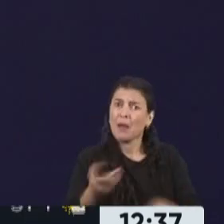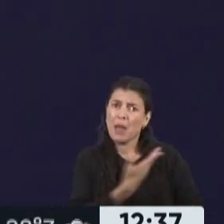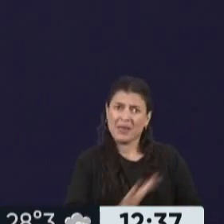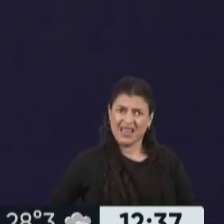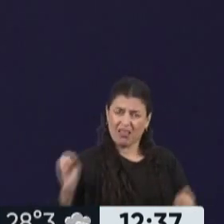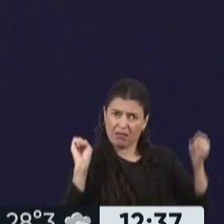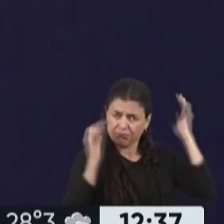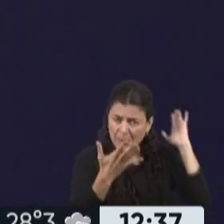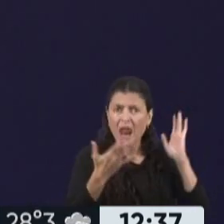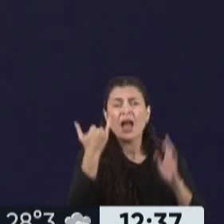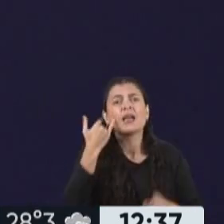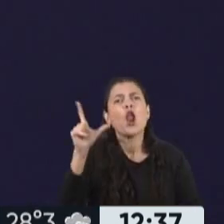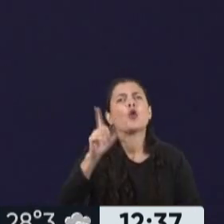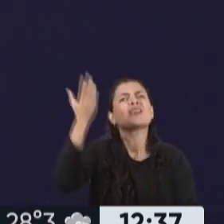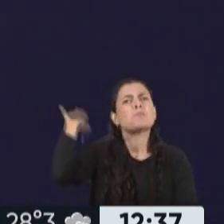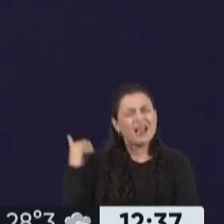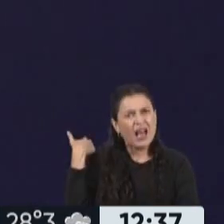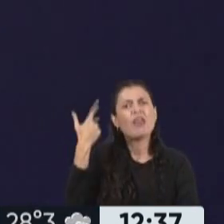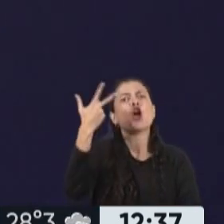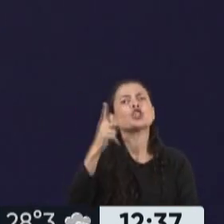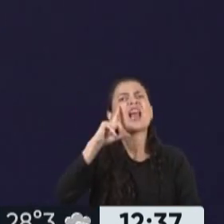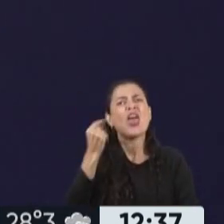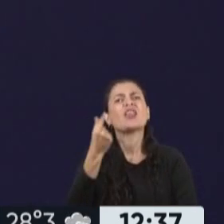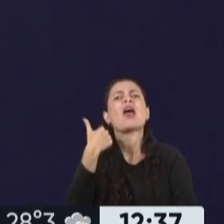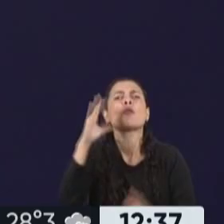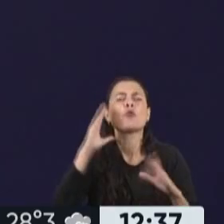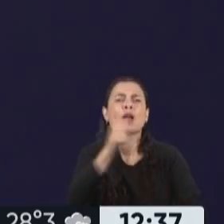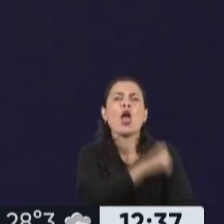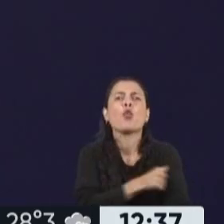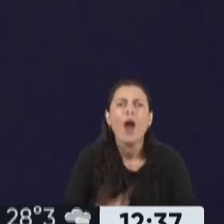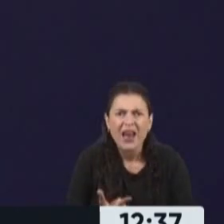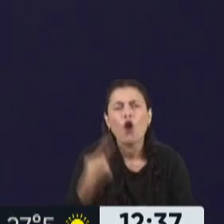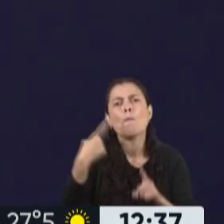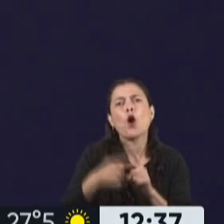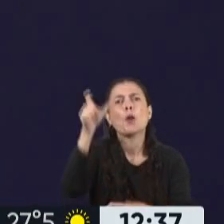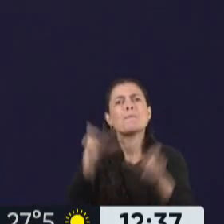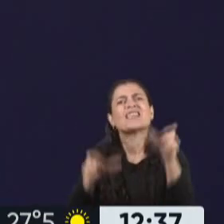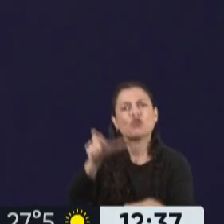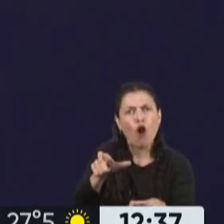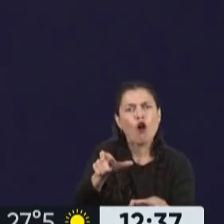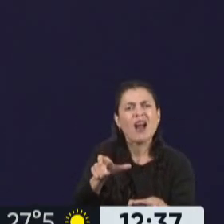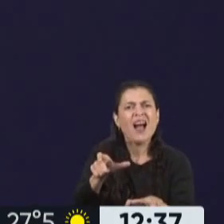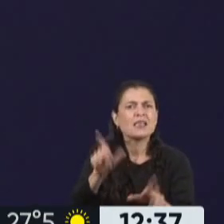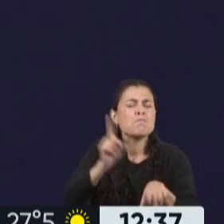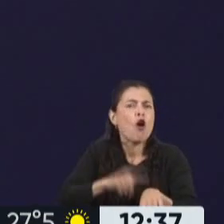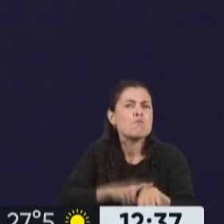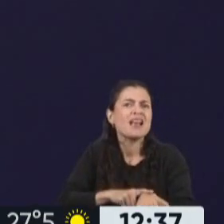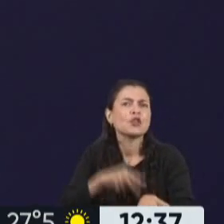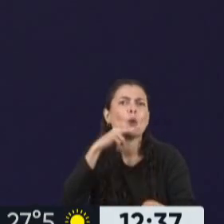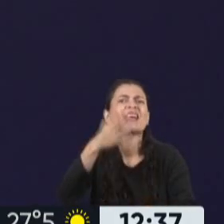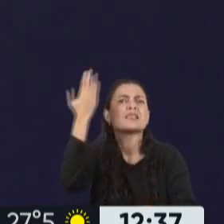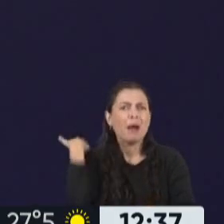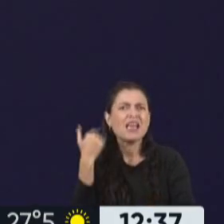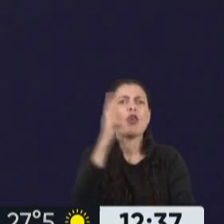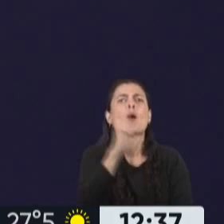decretó el día lunes 3 días de duelo por el fallecimiento de compatriotas durante el temporal del viernes pasado en